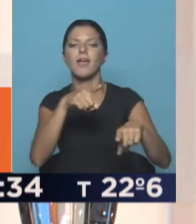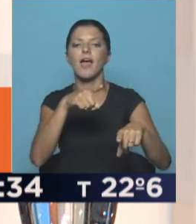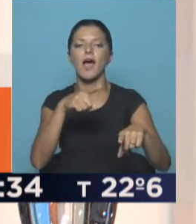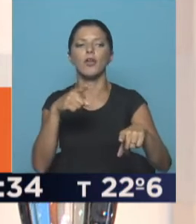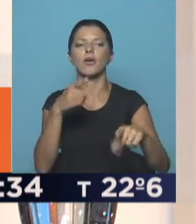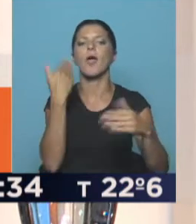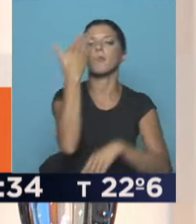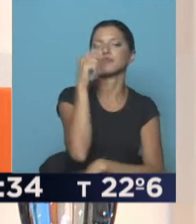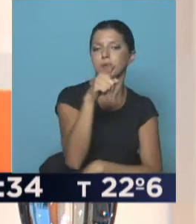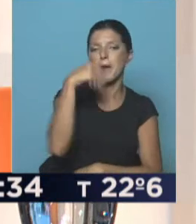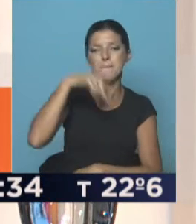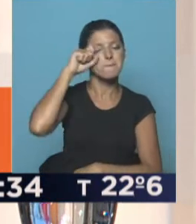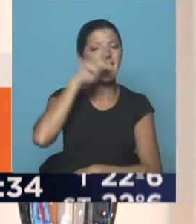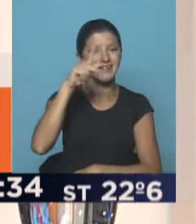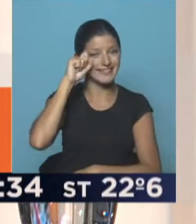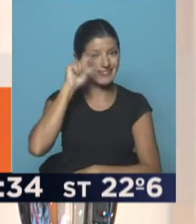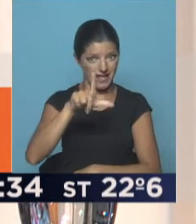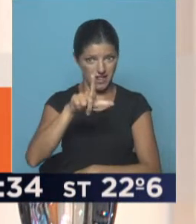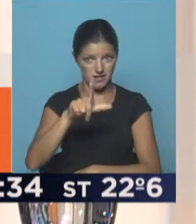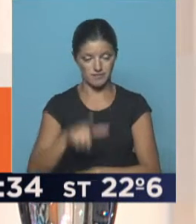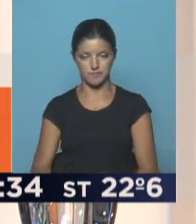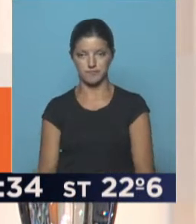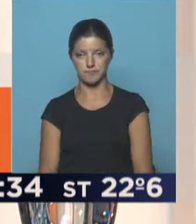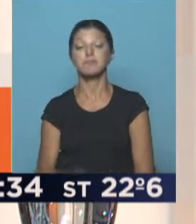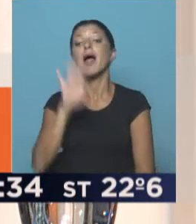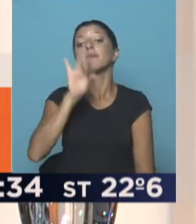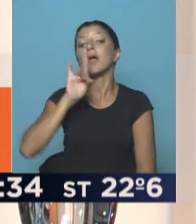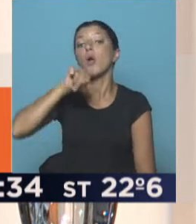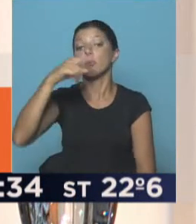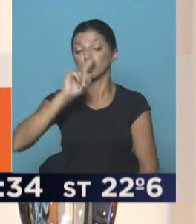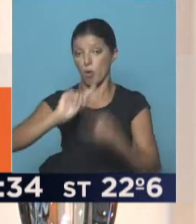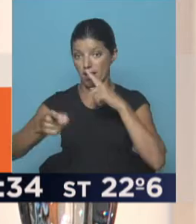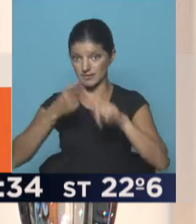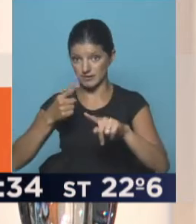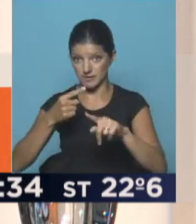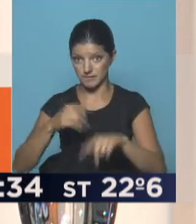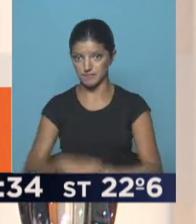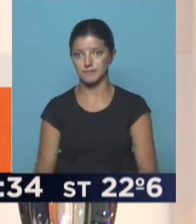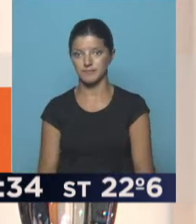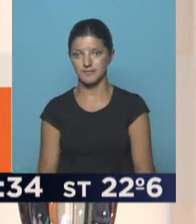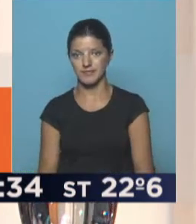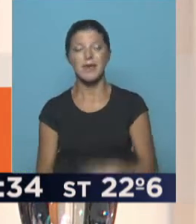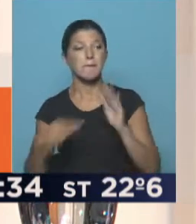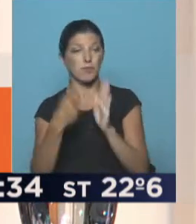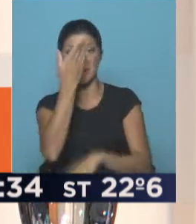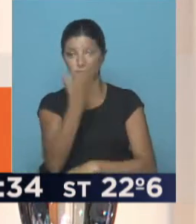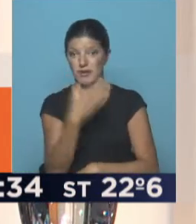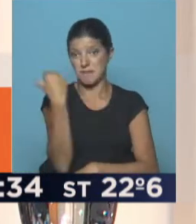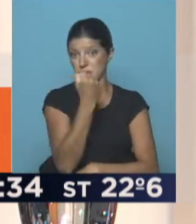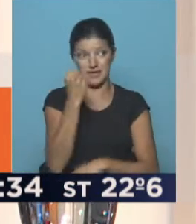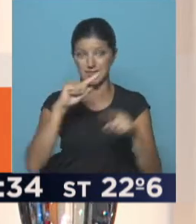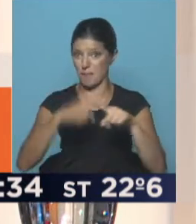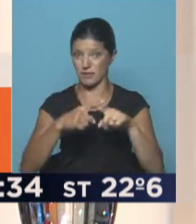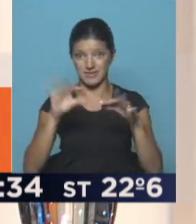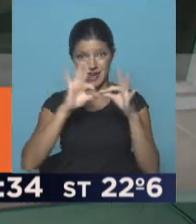elegir Alemania a su próximo canciller, pero además a uno de los referentes centrales de la política europea